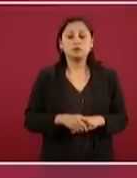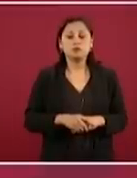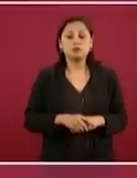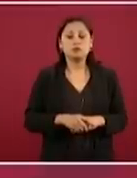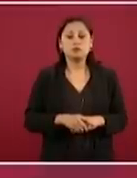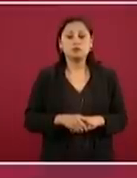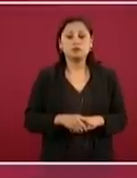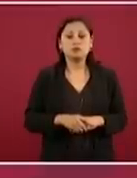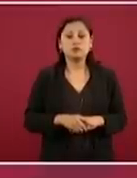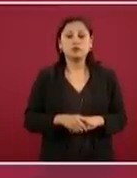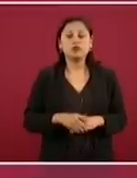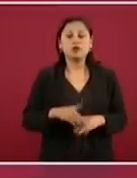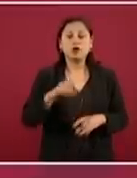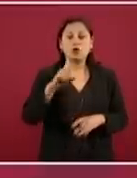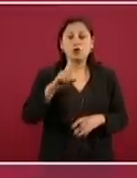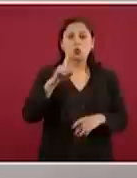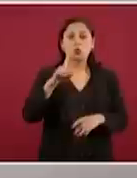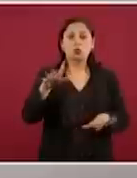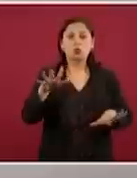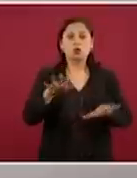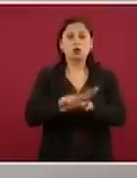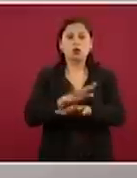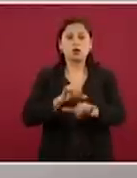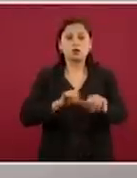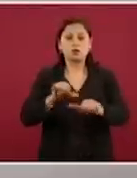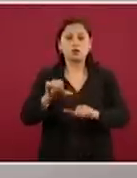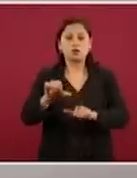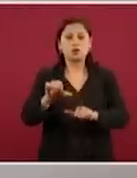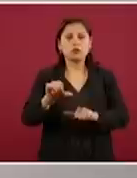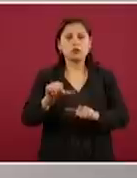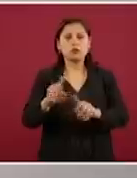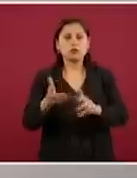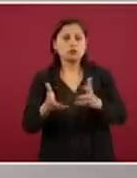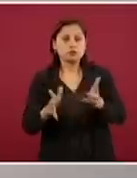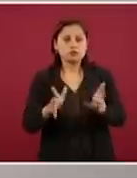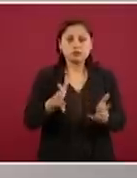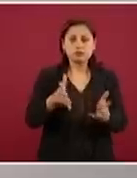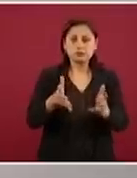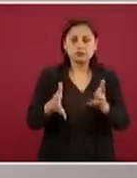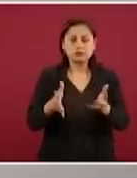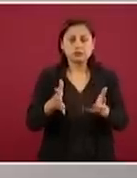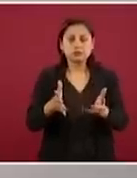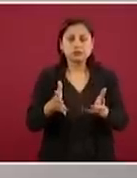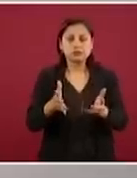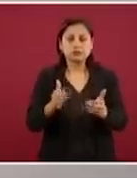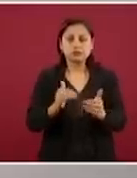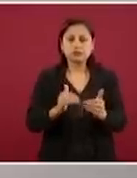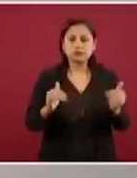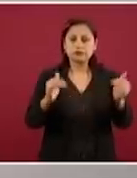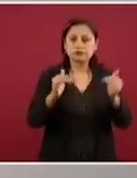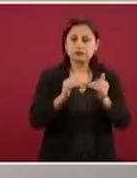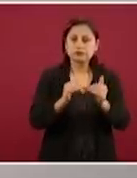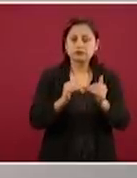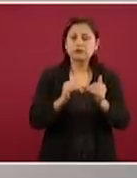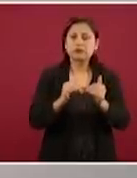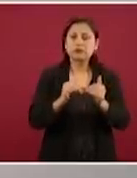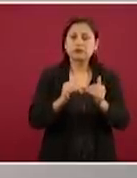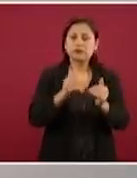una sustitución y se desbalanceó un poco, pero vamos a seguir